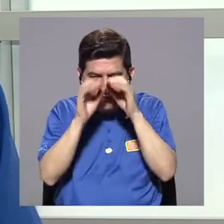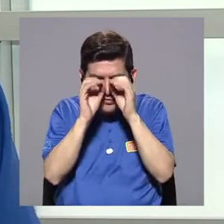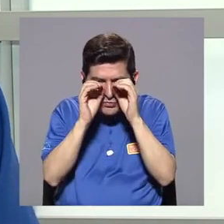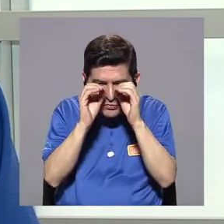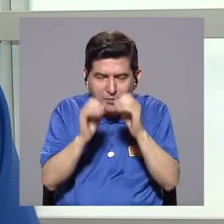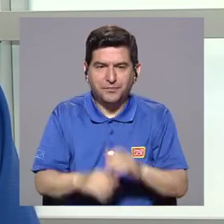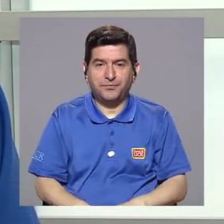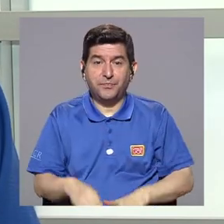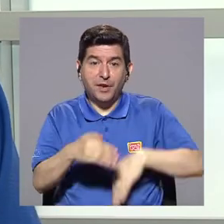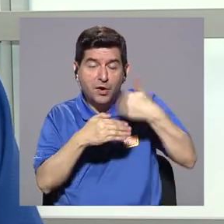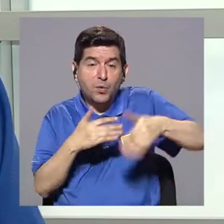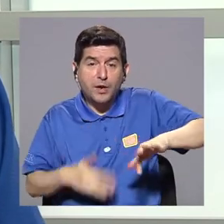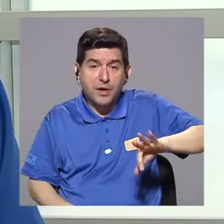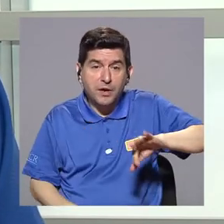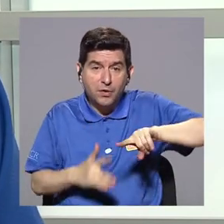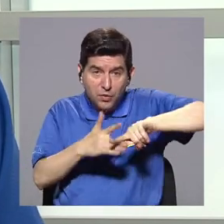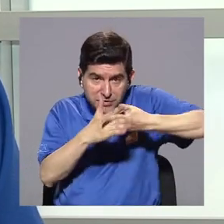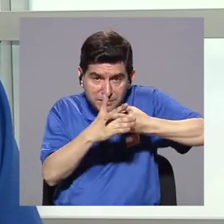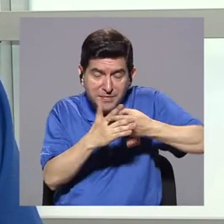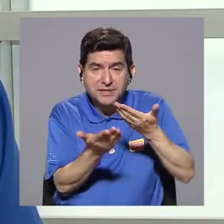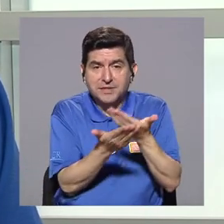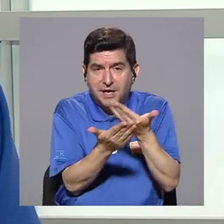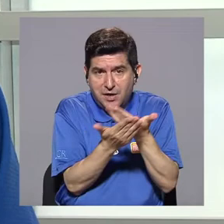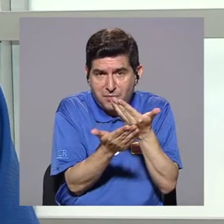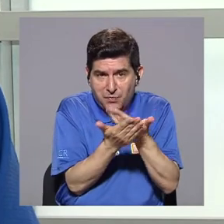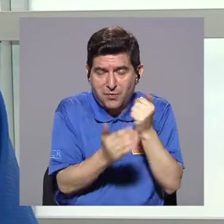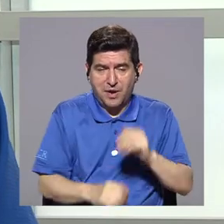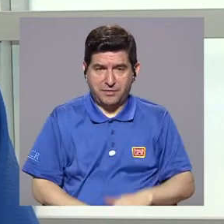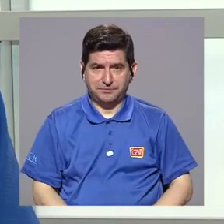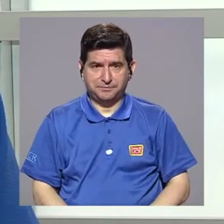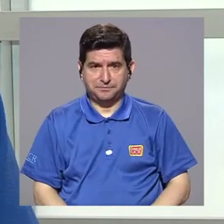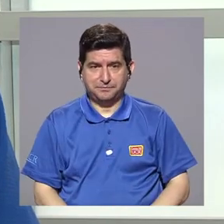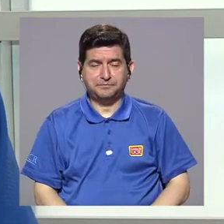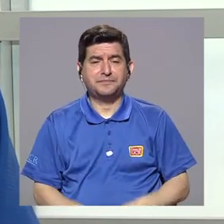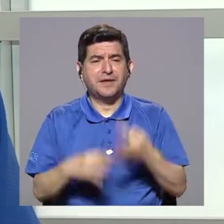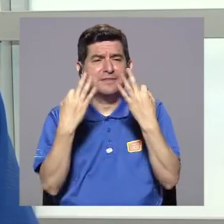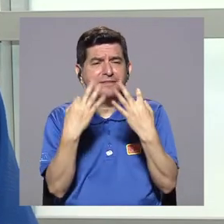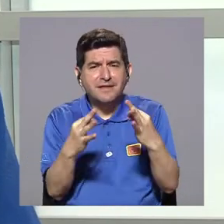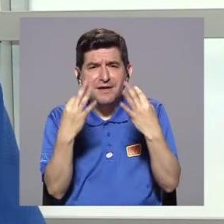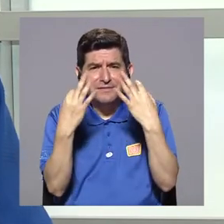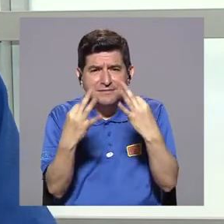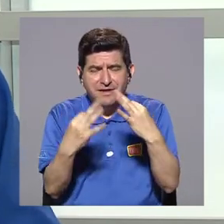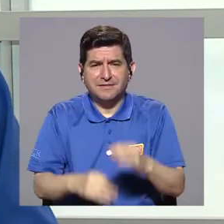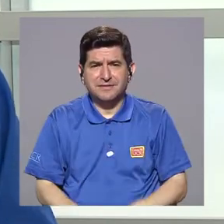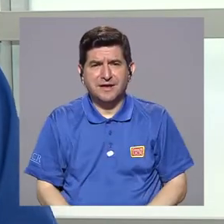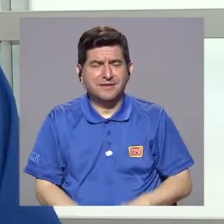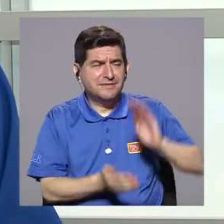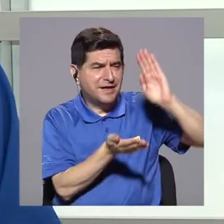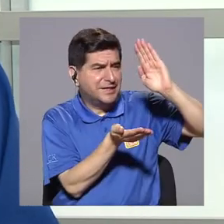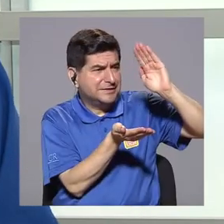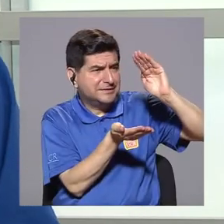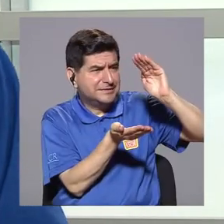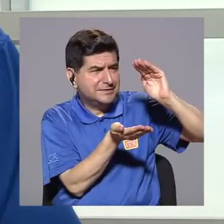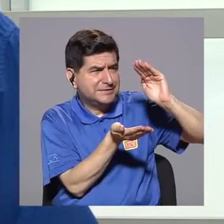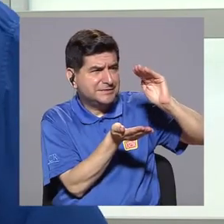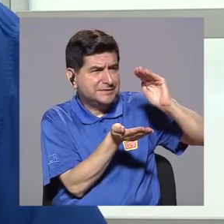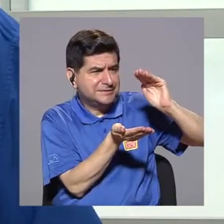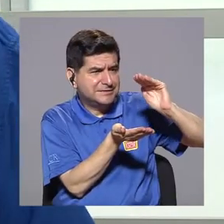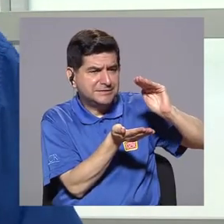de los microorganismos, luego empezar a hacer las pruebas, ¿verdad? De bajarle